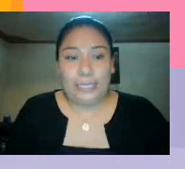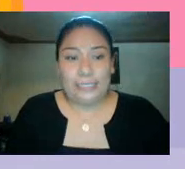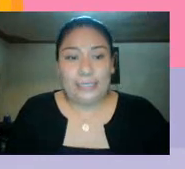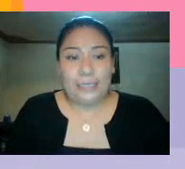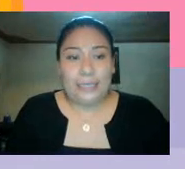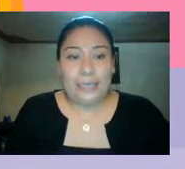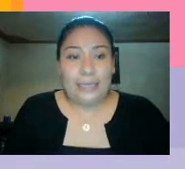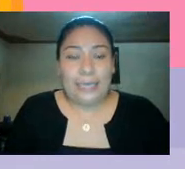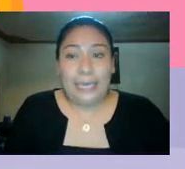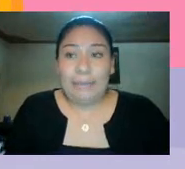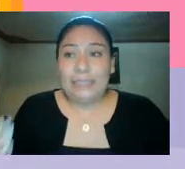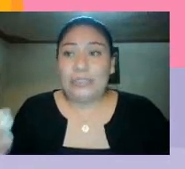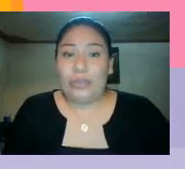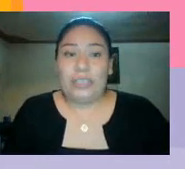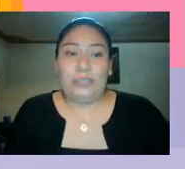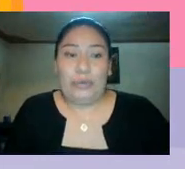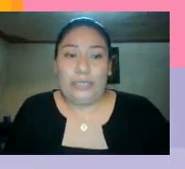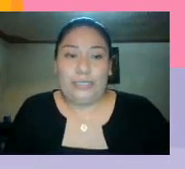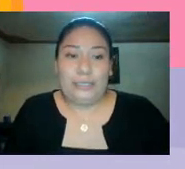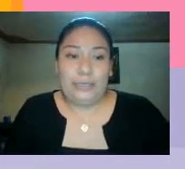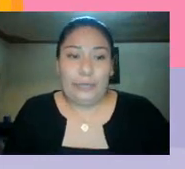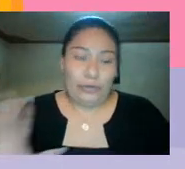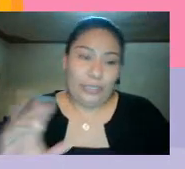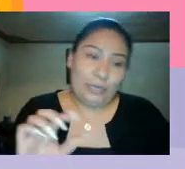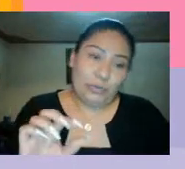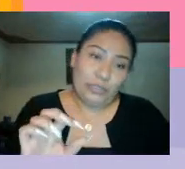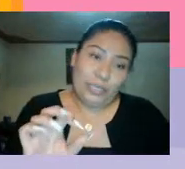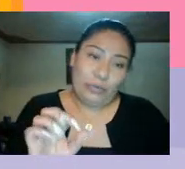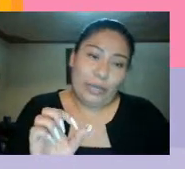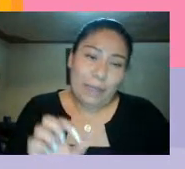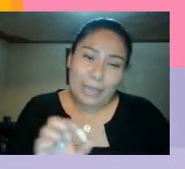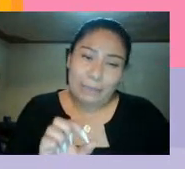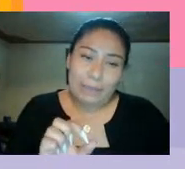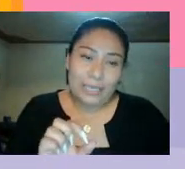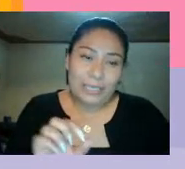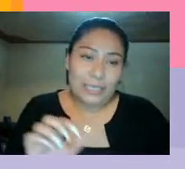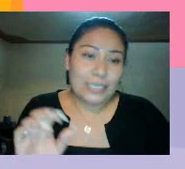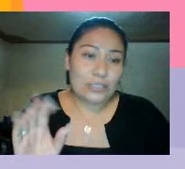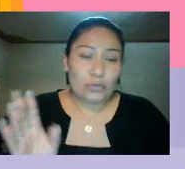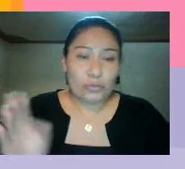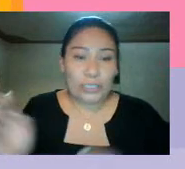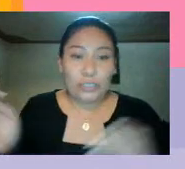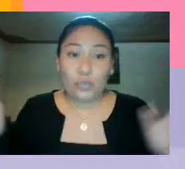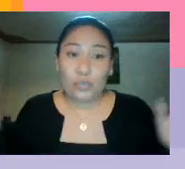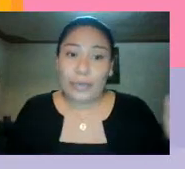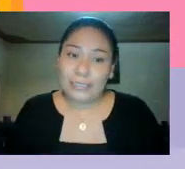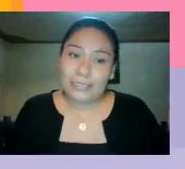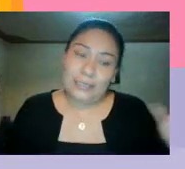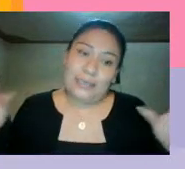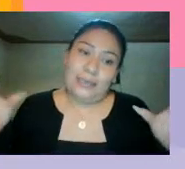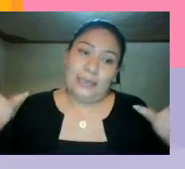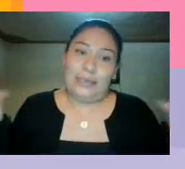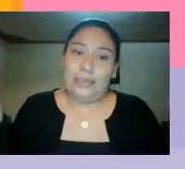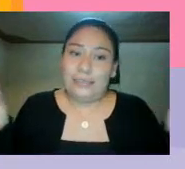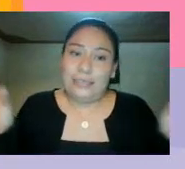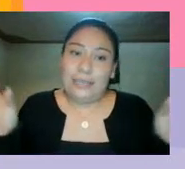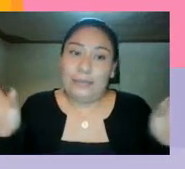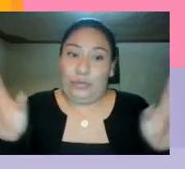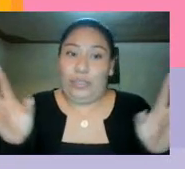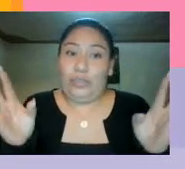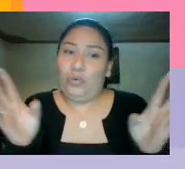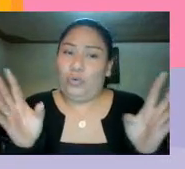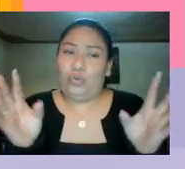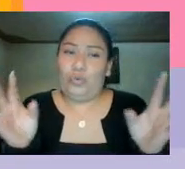Número 3. ¿Qué pasó después? Bueno, y tenemos ahí una imagen pequeñita que son unas nubes que ya se